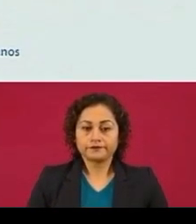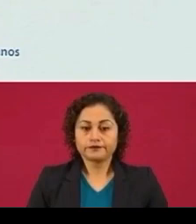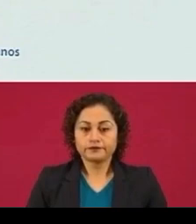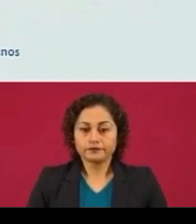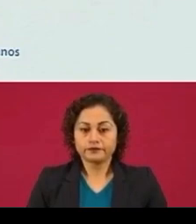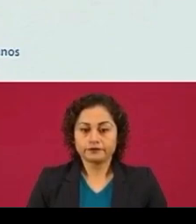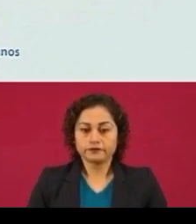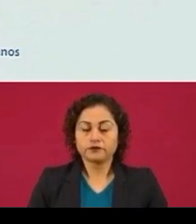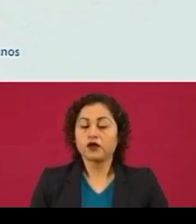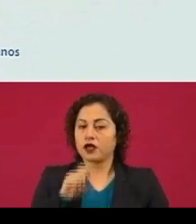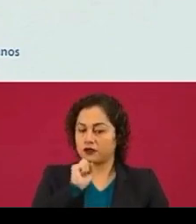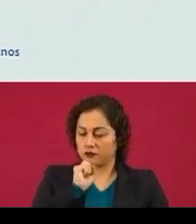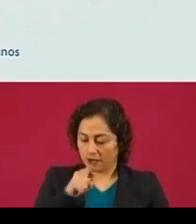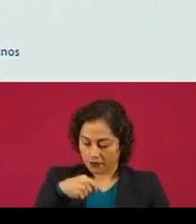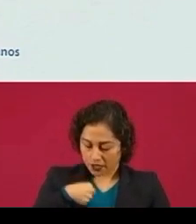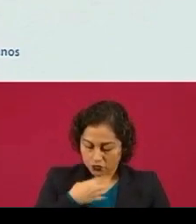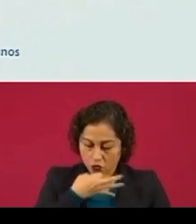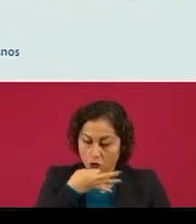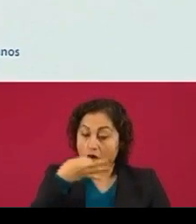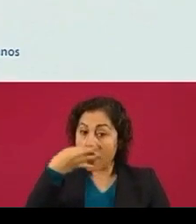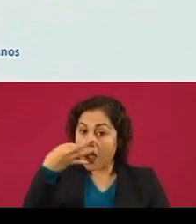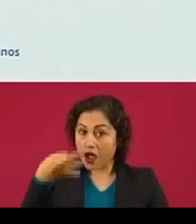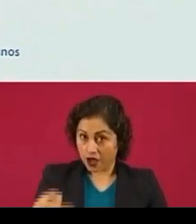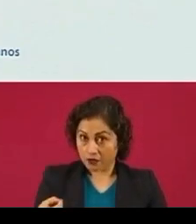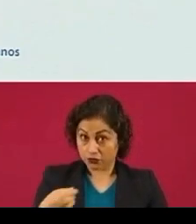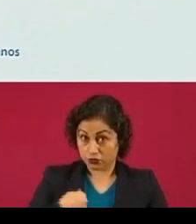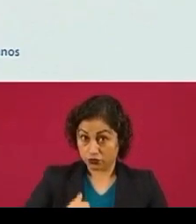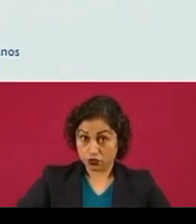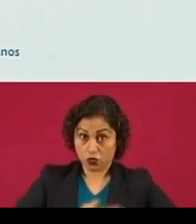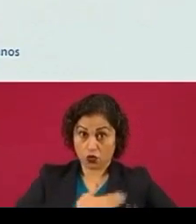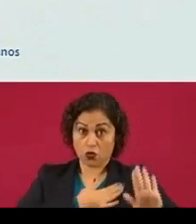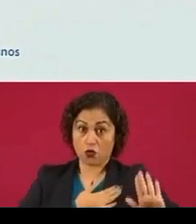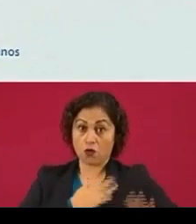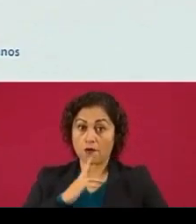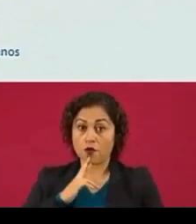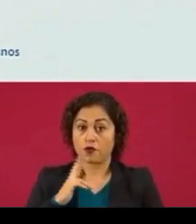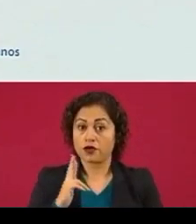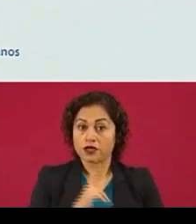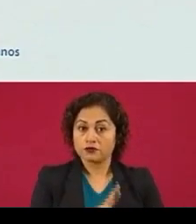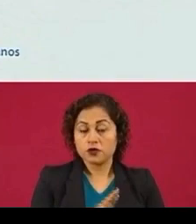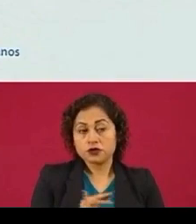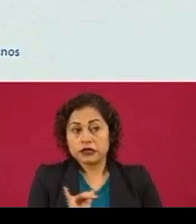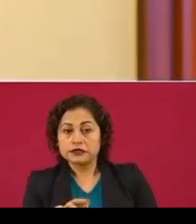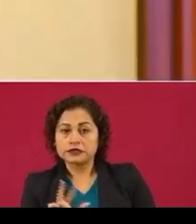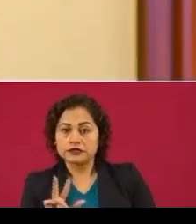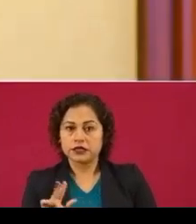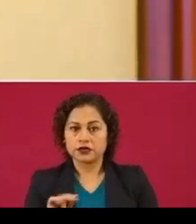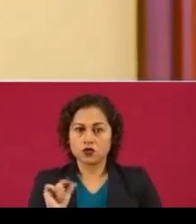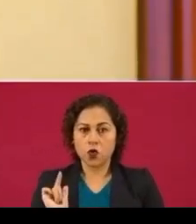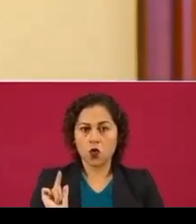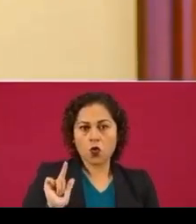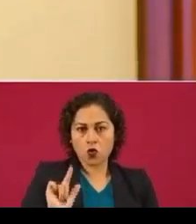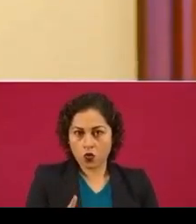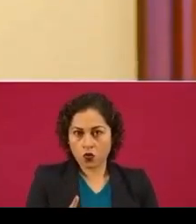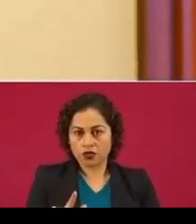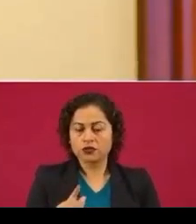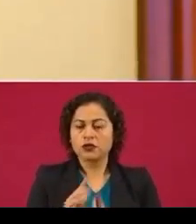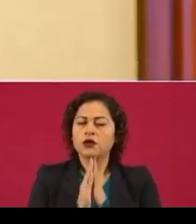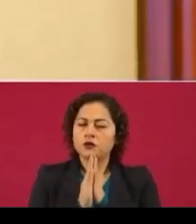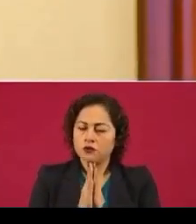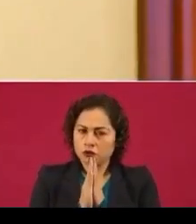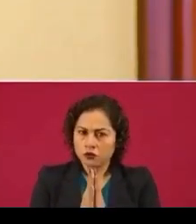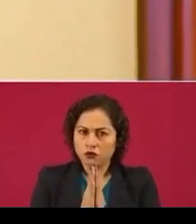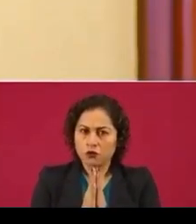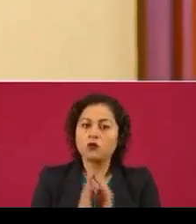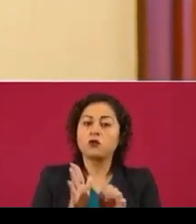No omito expresarle que me comprometí a obtener una respuesta en cualquier sentido el lunes próximo. Por esta